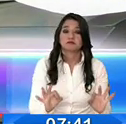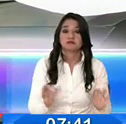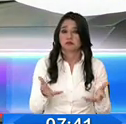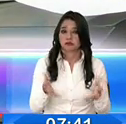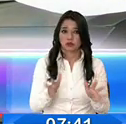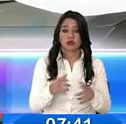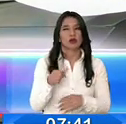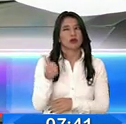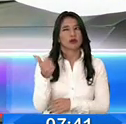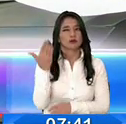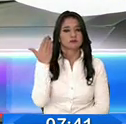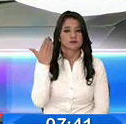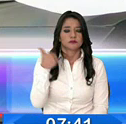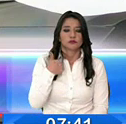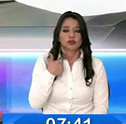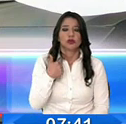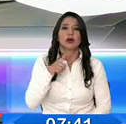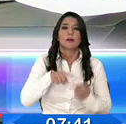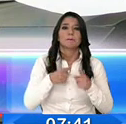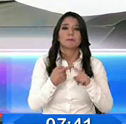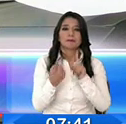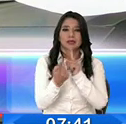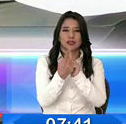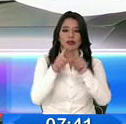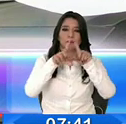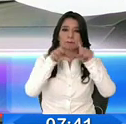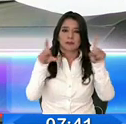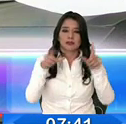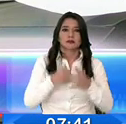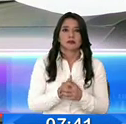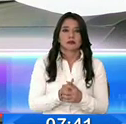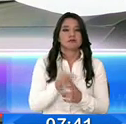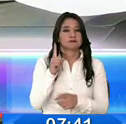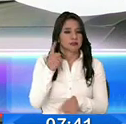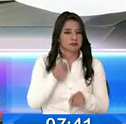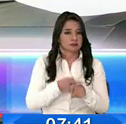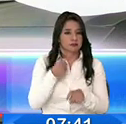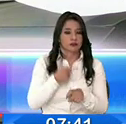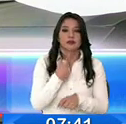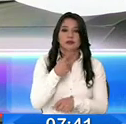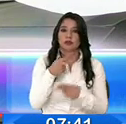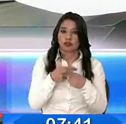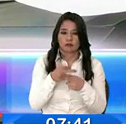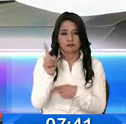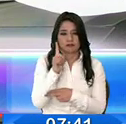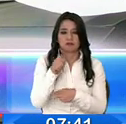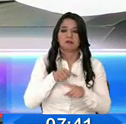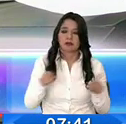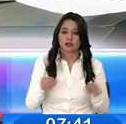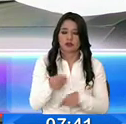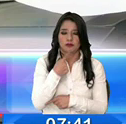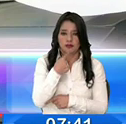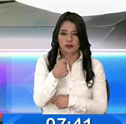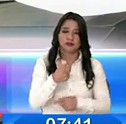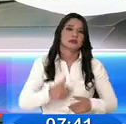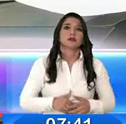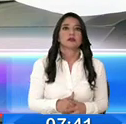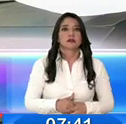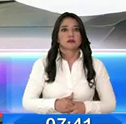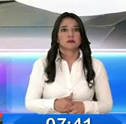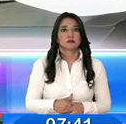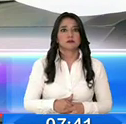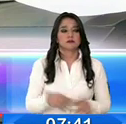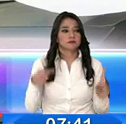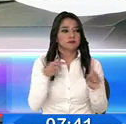el otro día estaba con un amigo en una empresa y les doy un caso específico no digo los nombres obviamente él